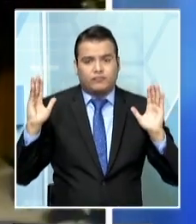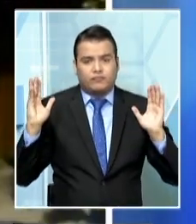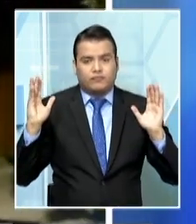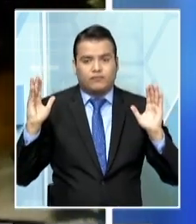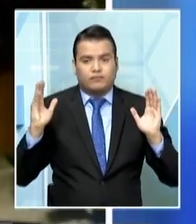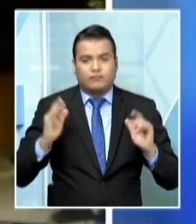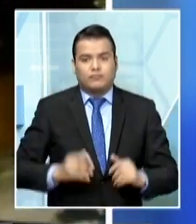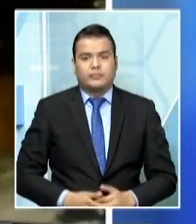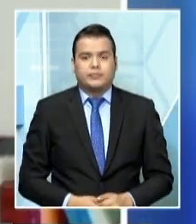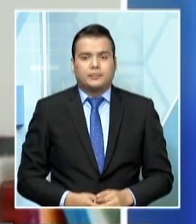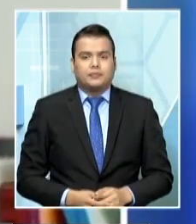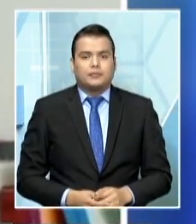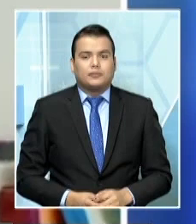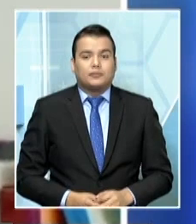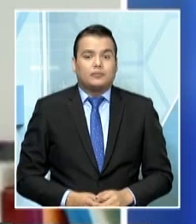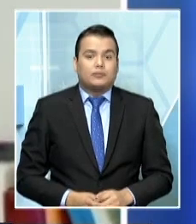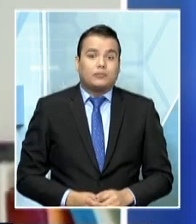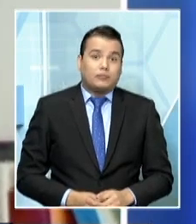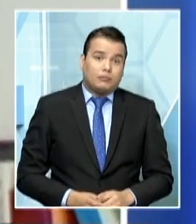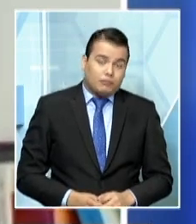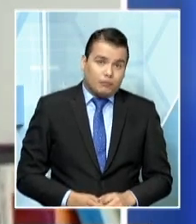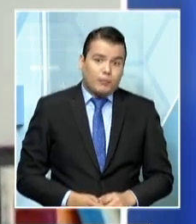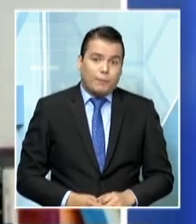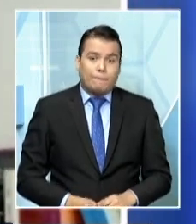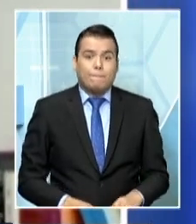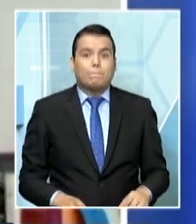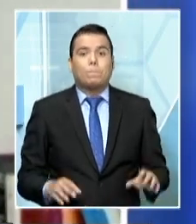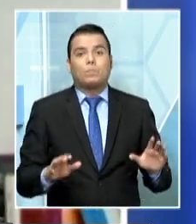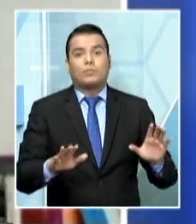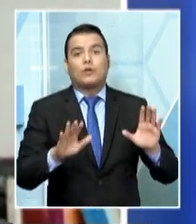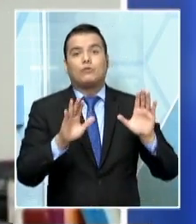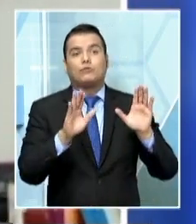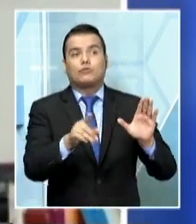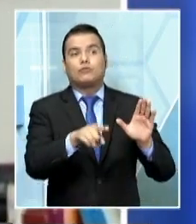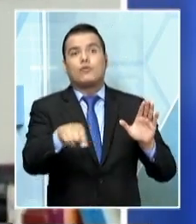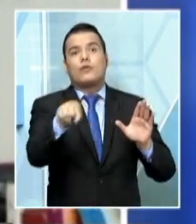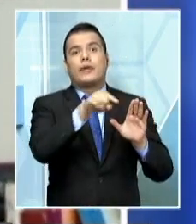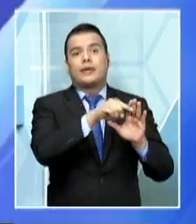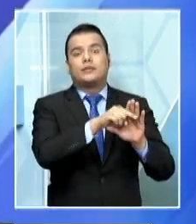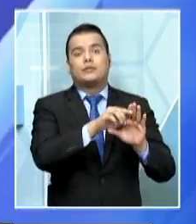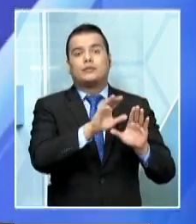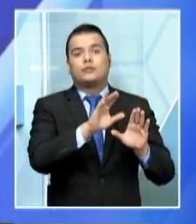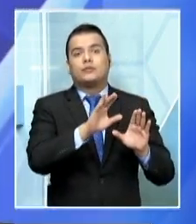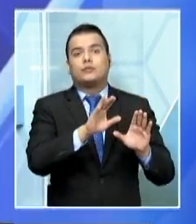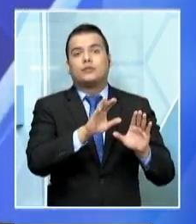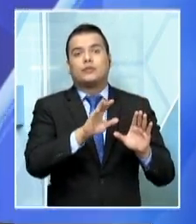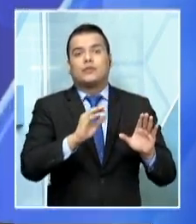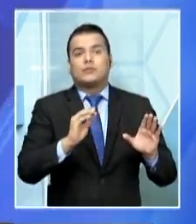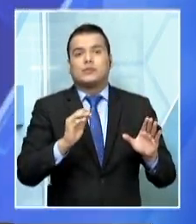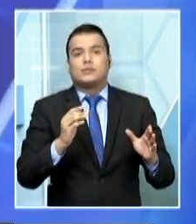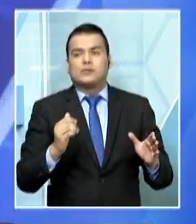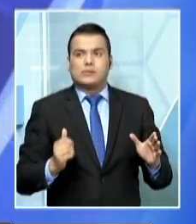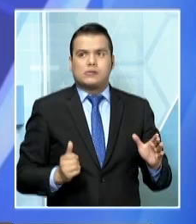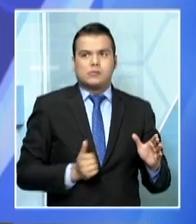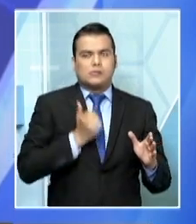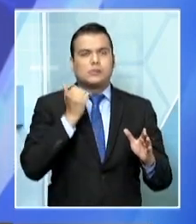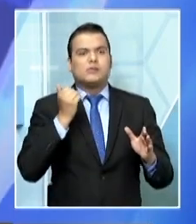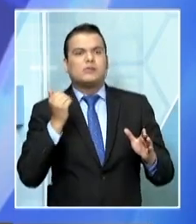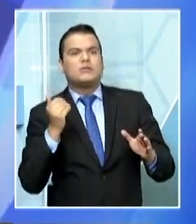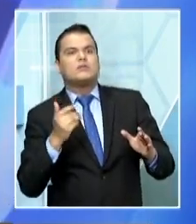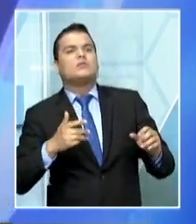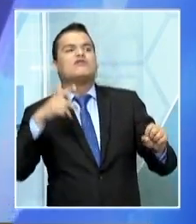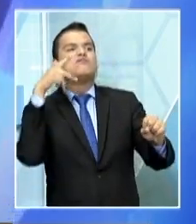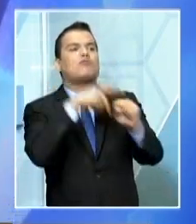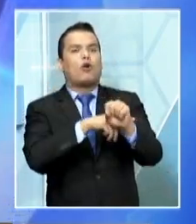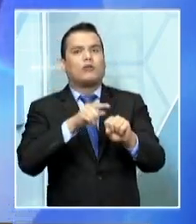el respeto de las mismas. Así como es reprochable los excesos, los hechos de extralimitación de funciones